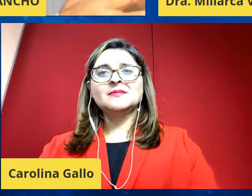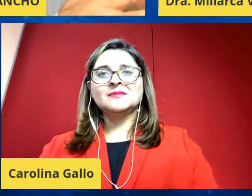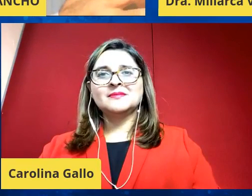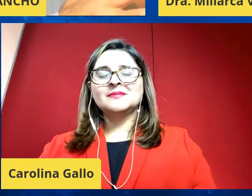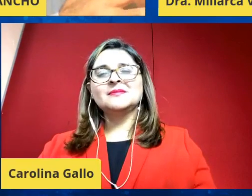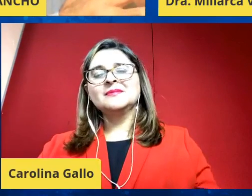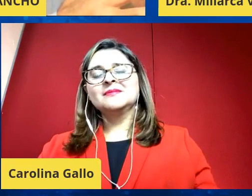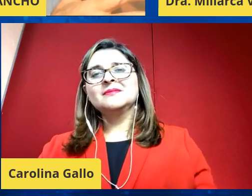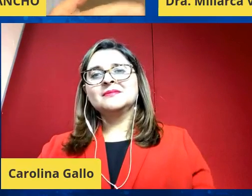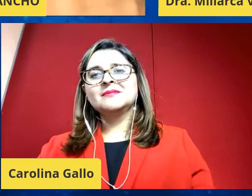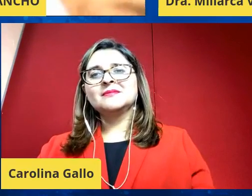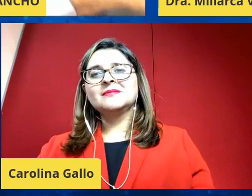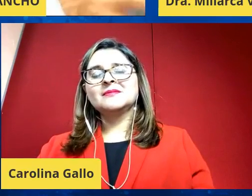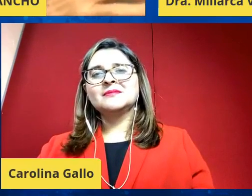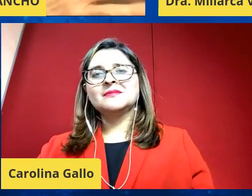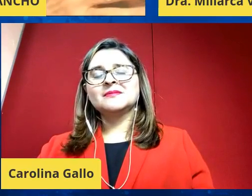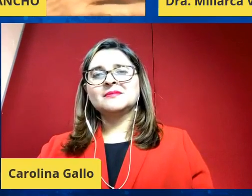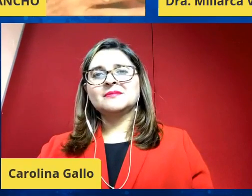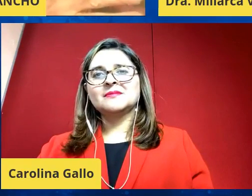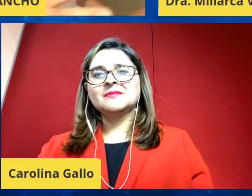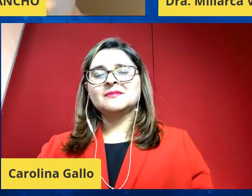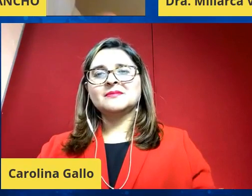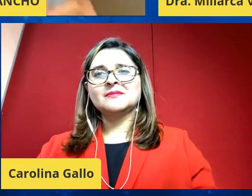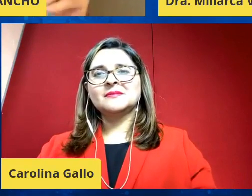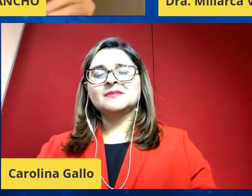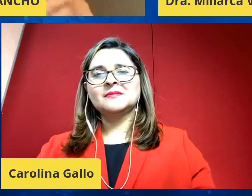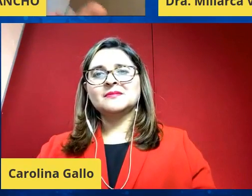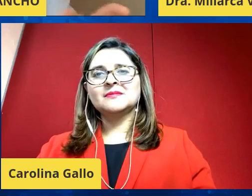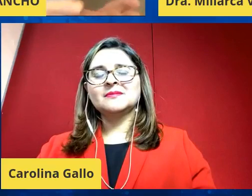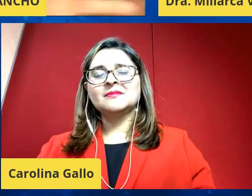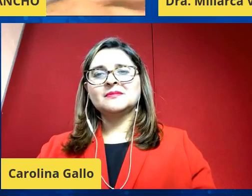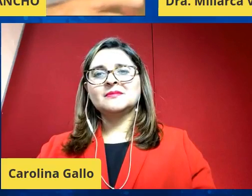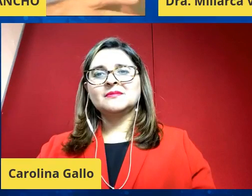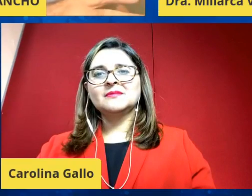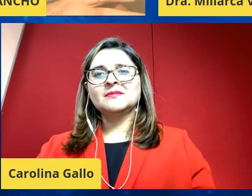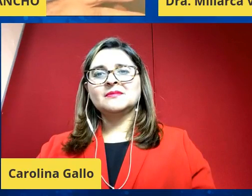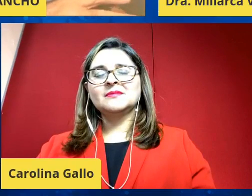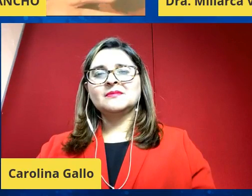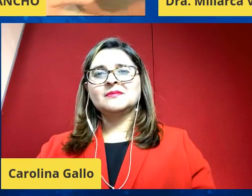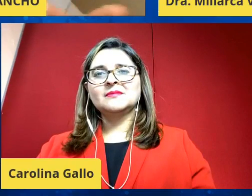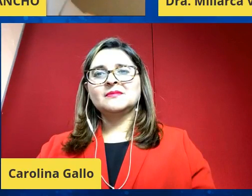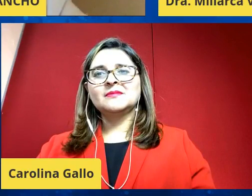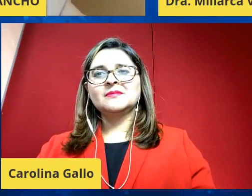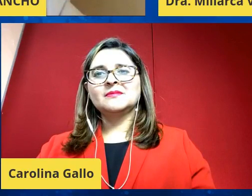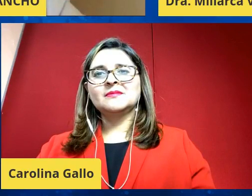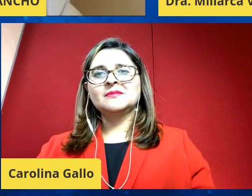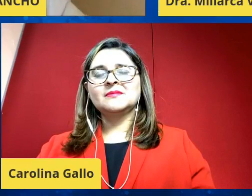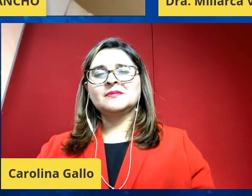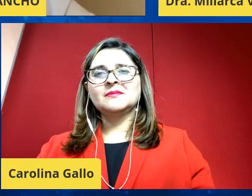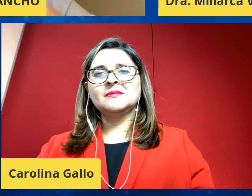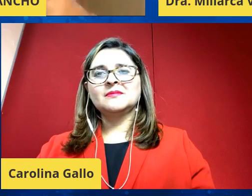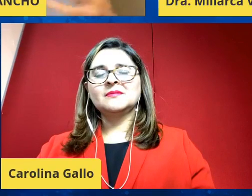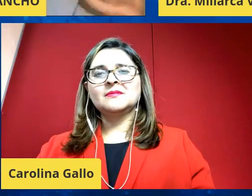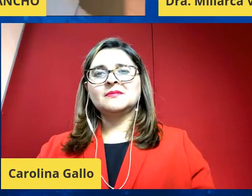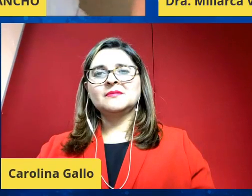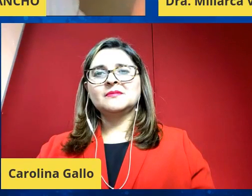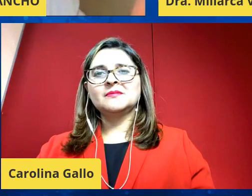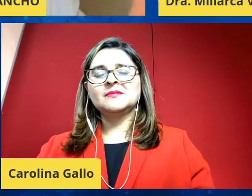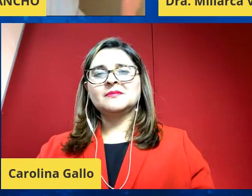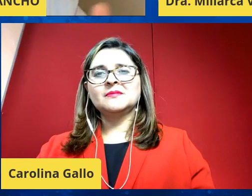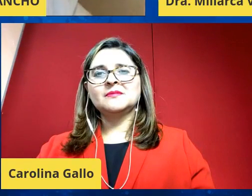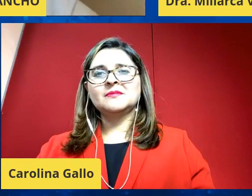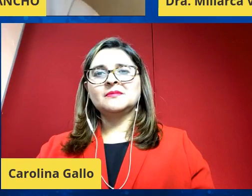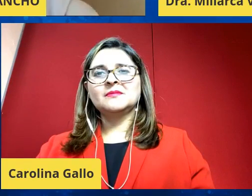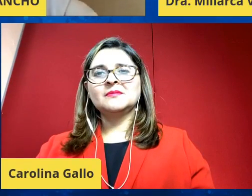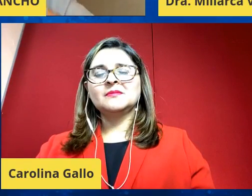más, aprendan mucho más, y lo que es bueno para sus nietos y para sus hijos también es bueno para el país